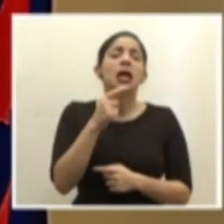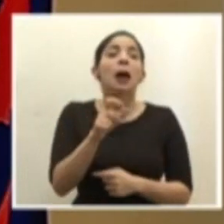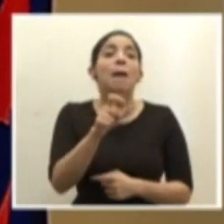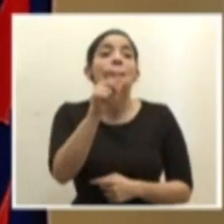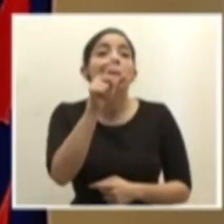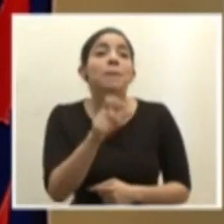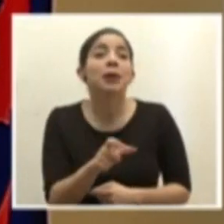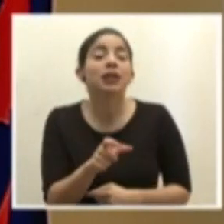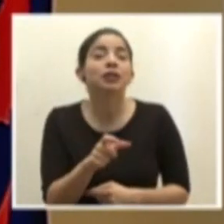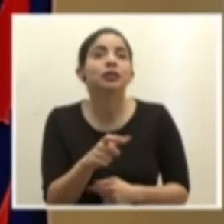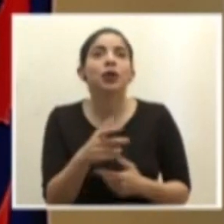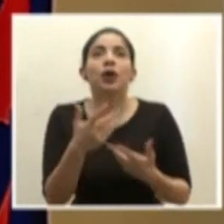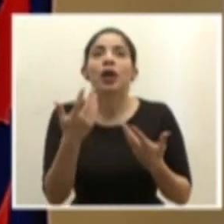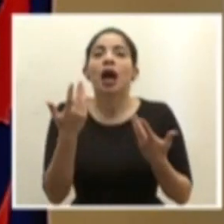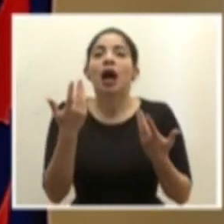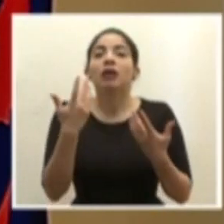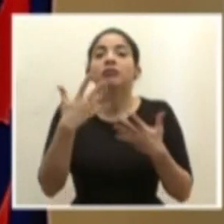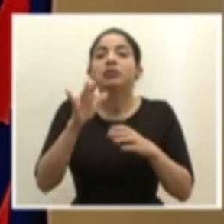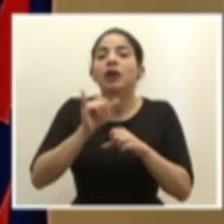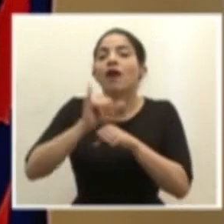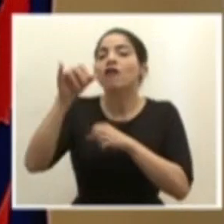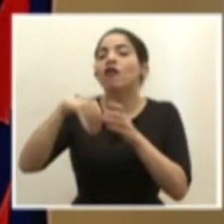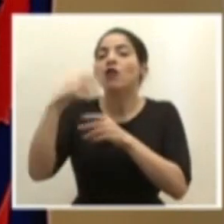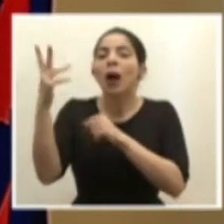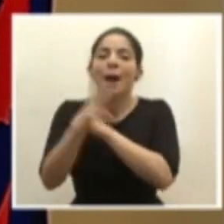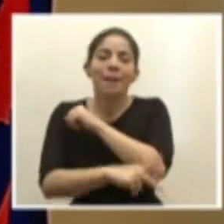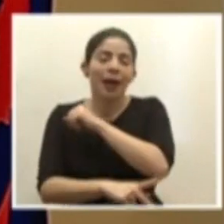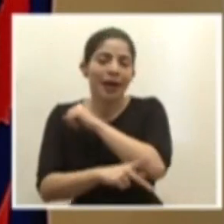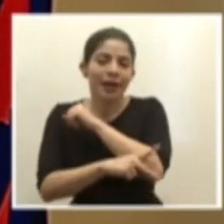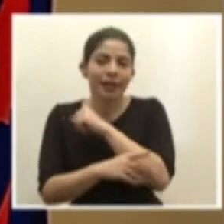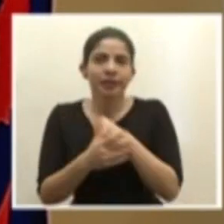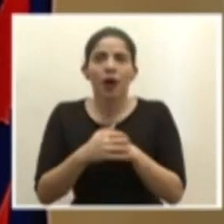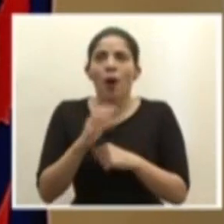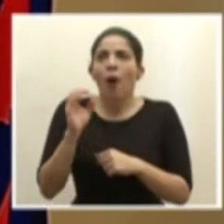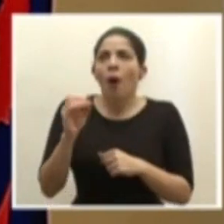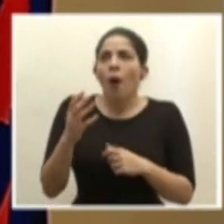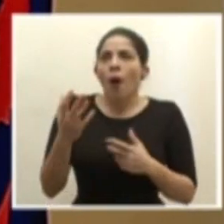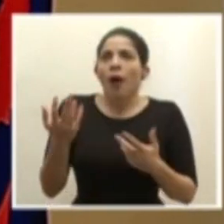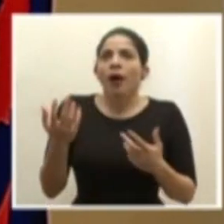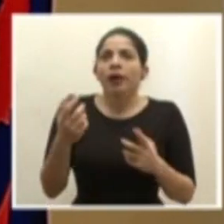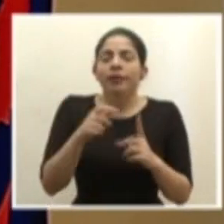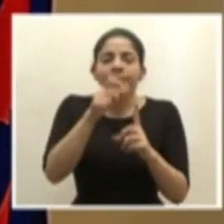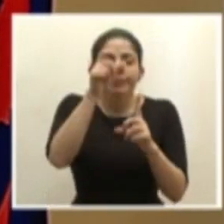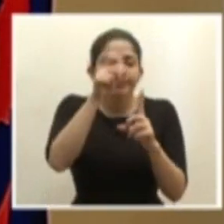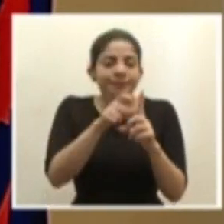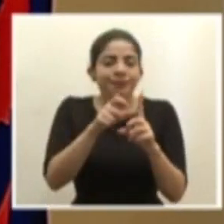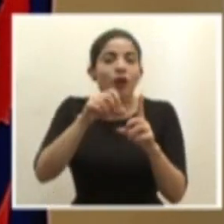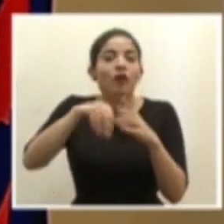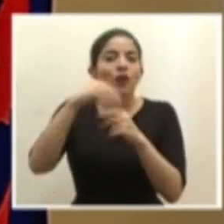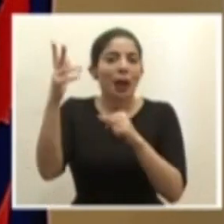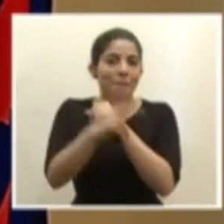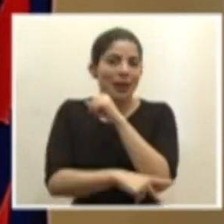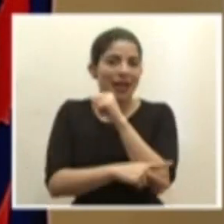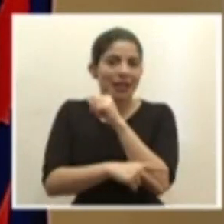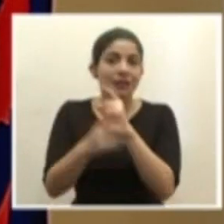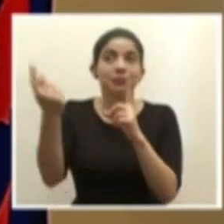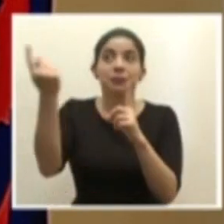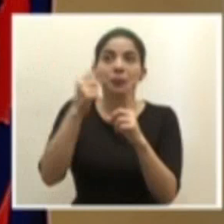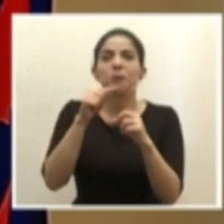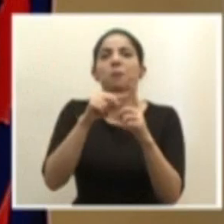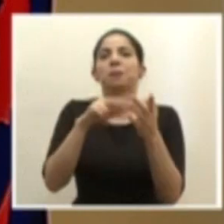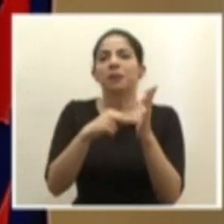tenían acceso a viajes al exterior, o sea, necesariamente tenían que ser casos importados, entonces